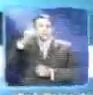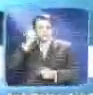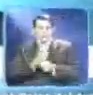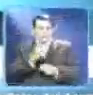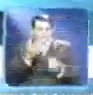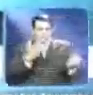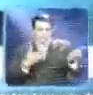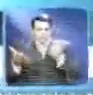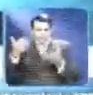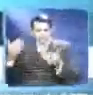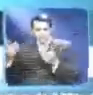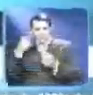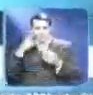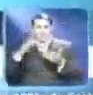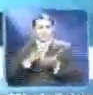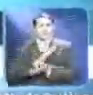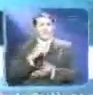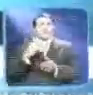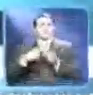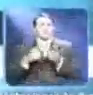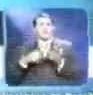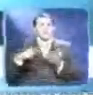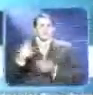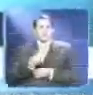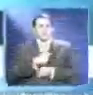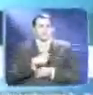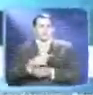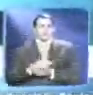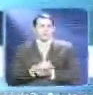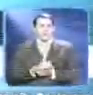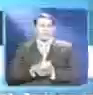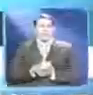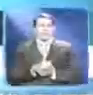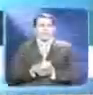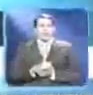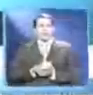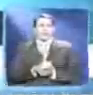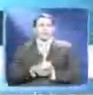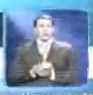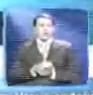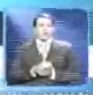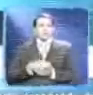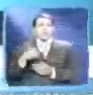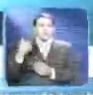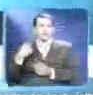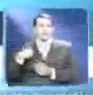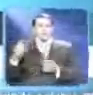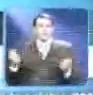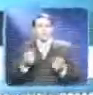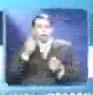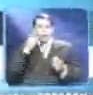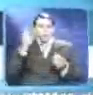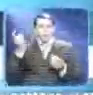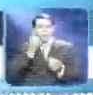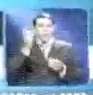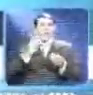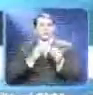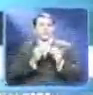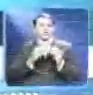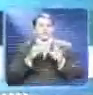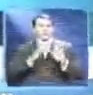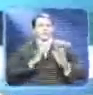hay que agotar los protocolos. En el caso de nosotros, pueblo, tenemos que promover la búsqueda de soluciones pacíficas